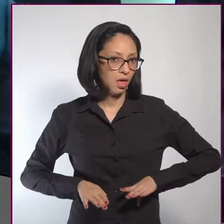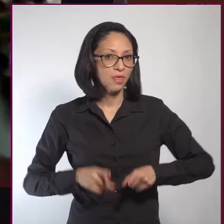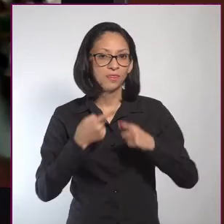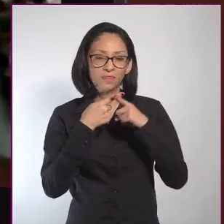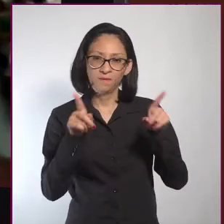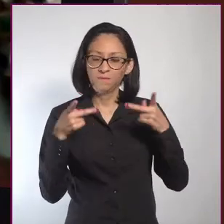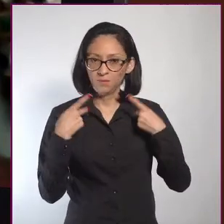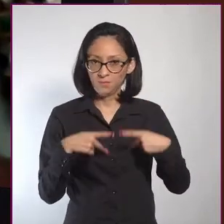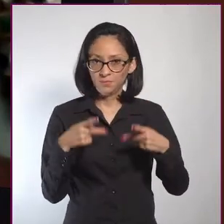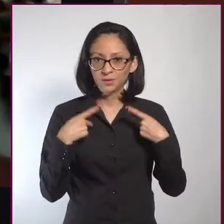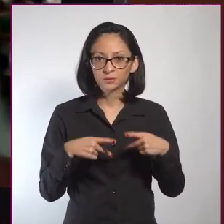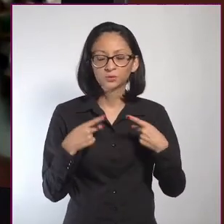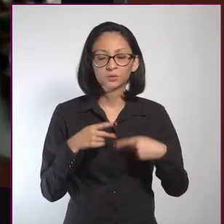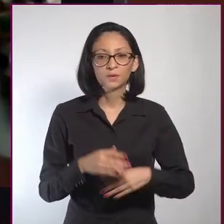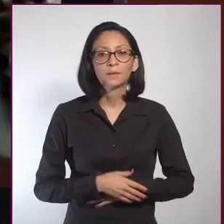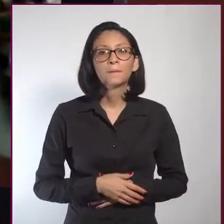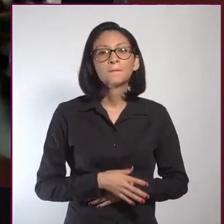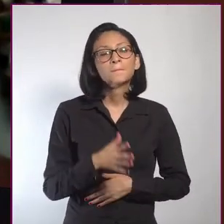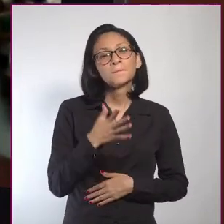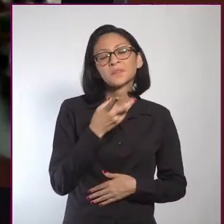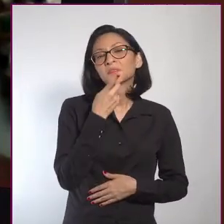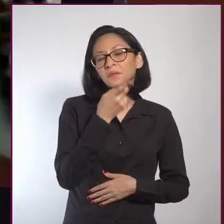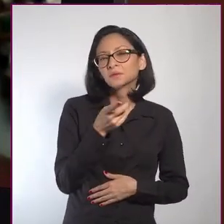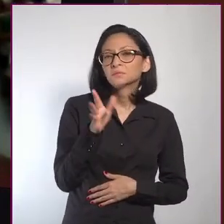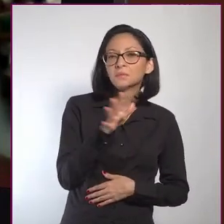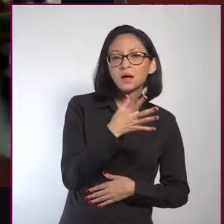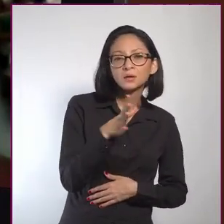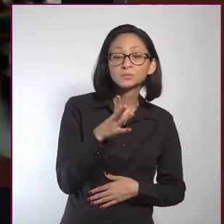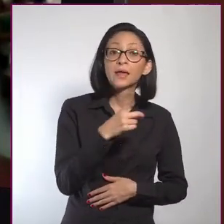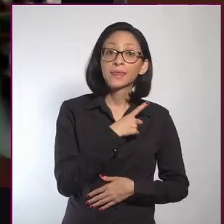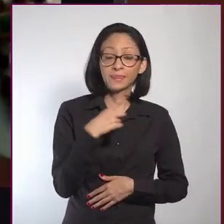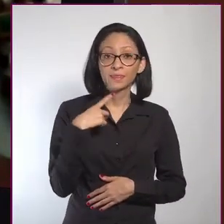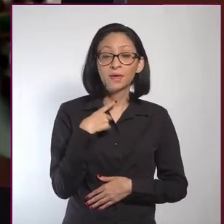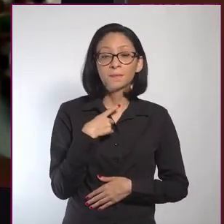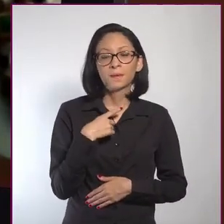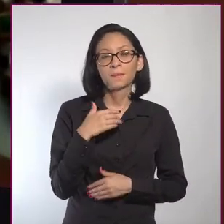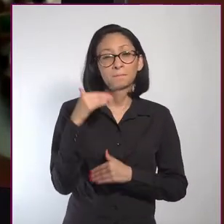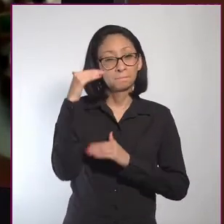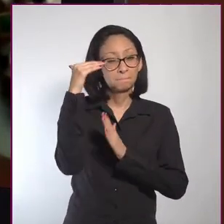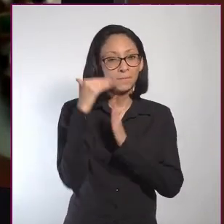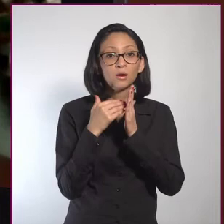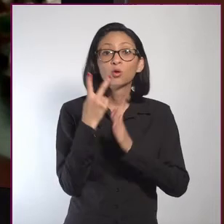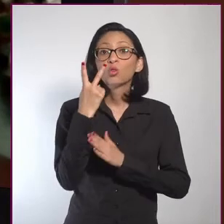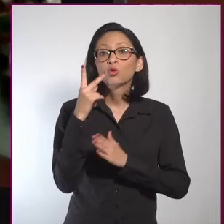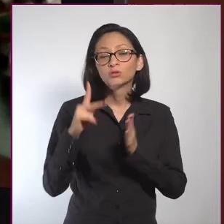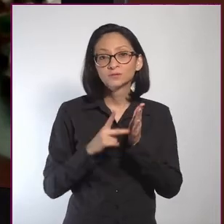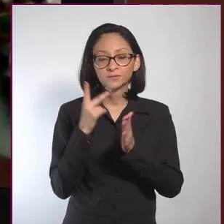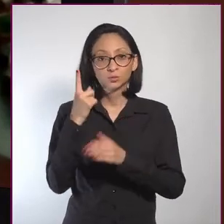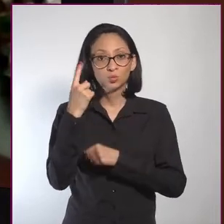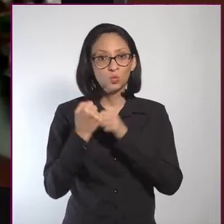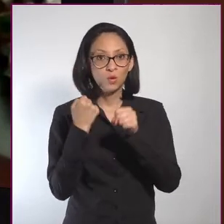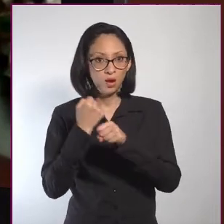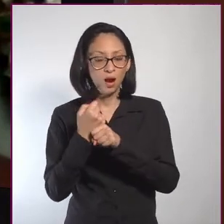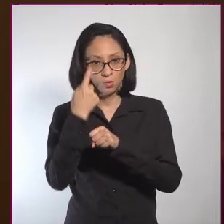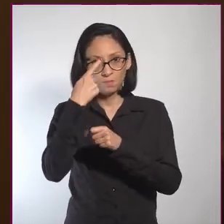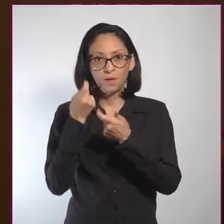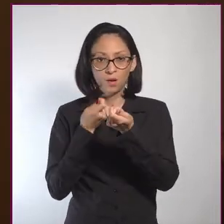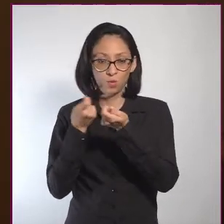paciente. Lo mínimo son 2 visitas al año en personas que están en un control